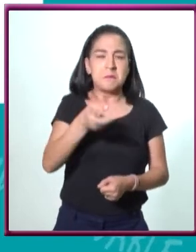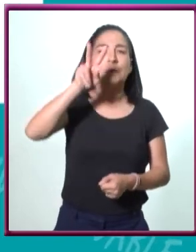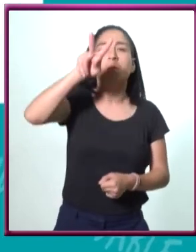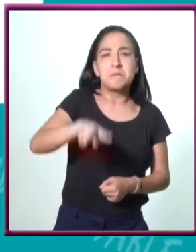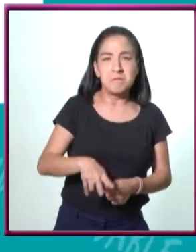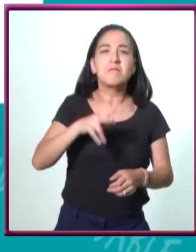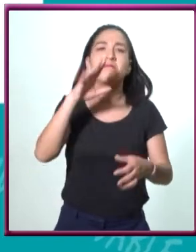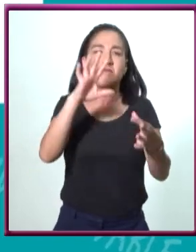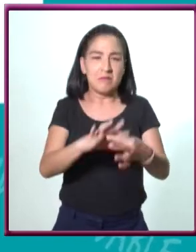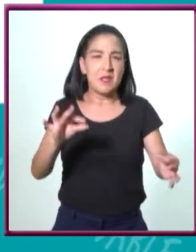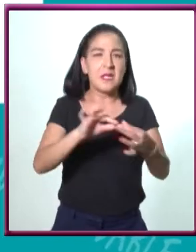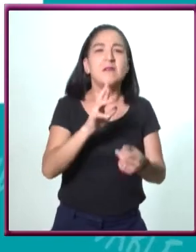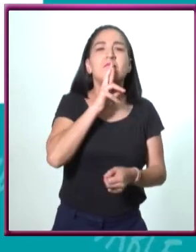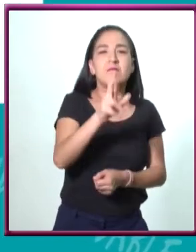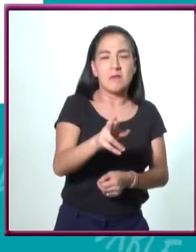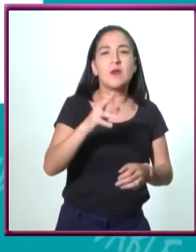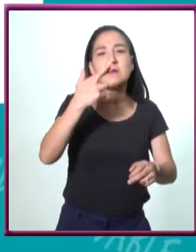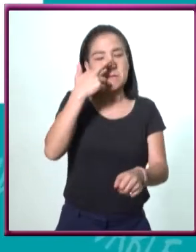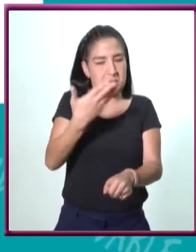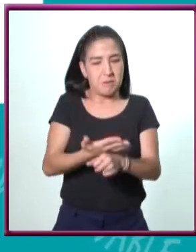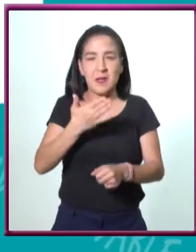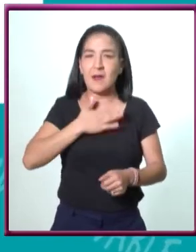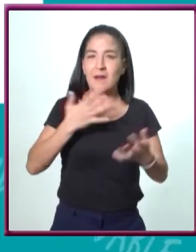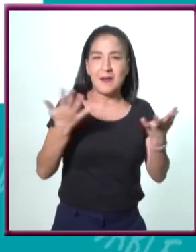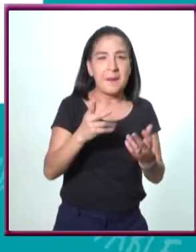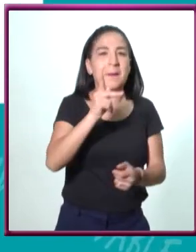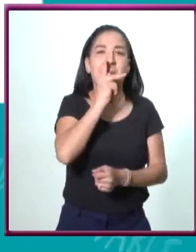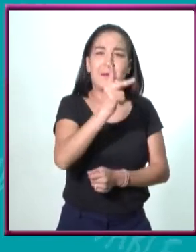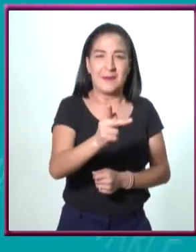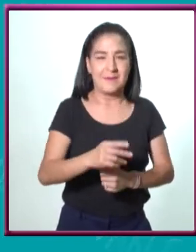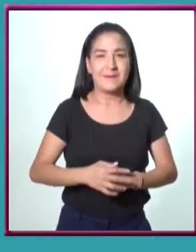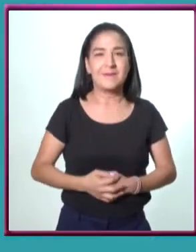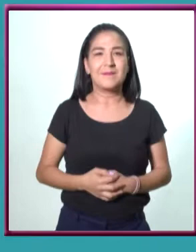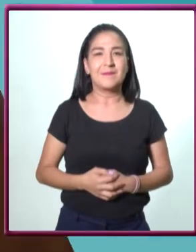con la verdad y ser responsables de nuestros actos y palabras.